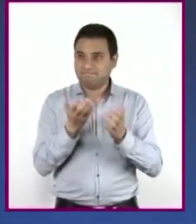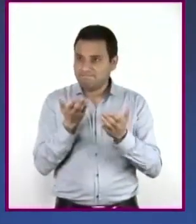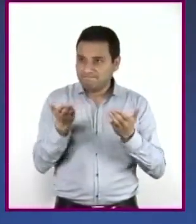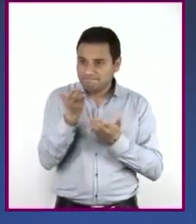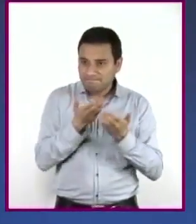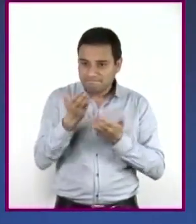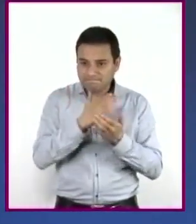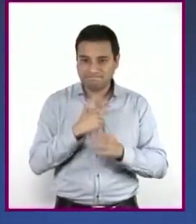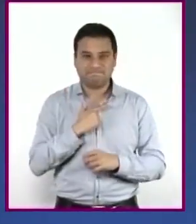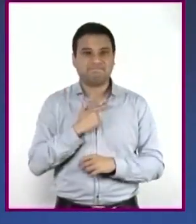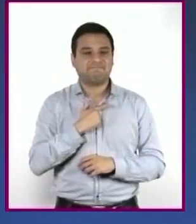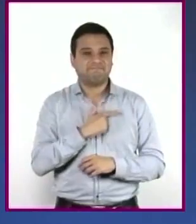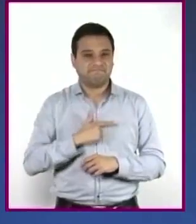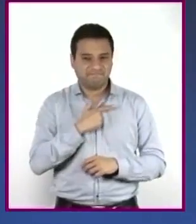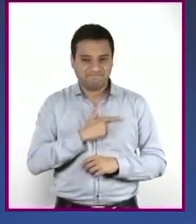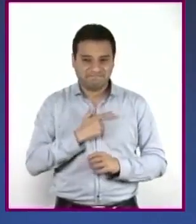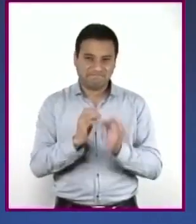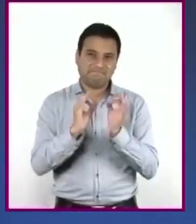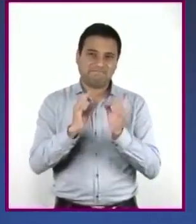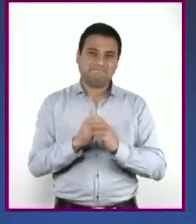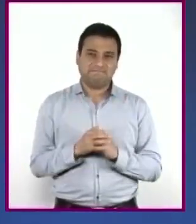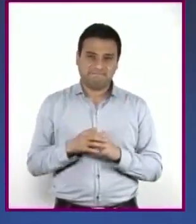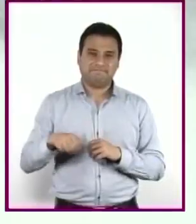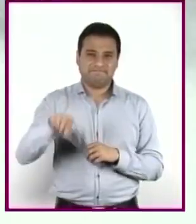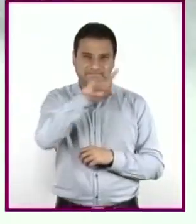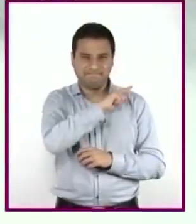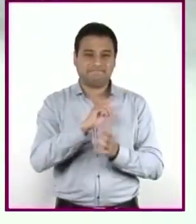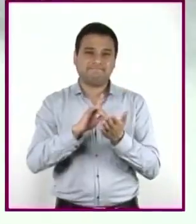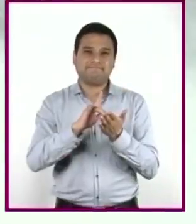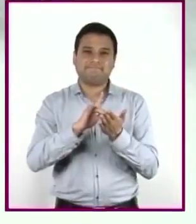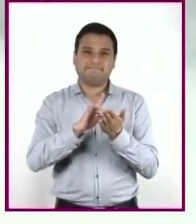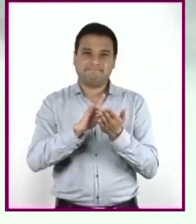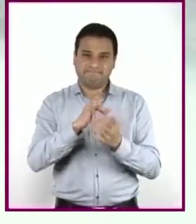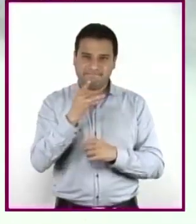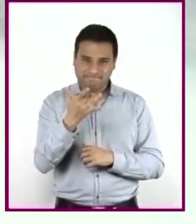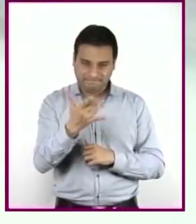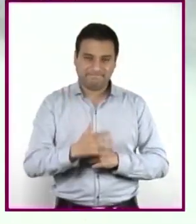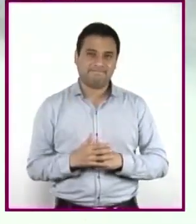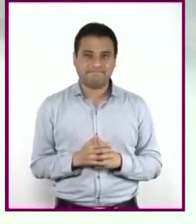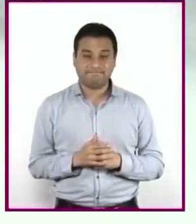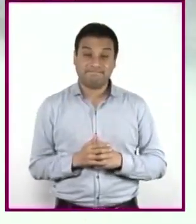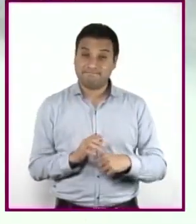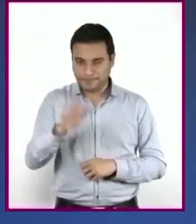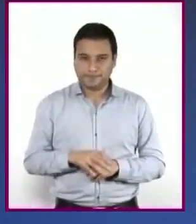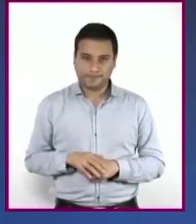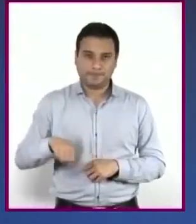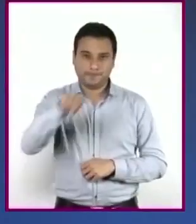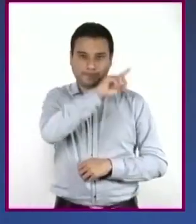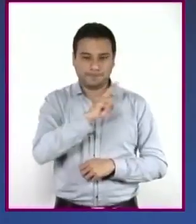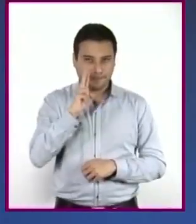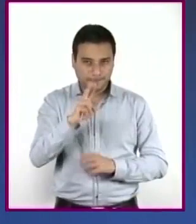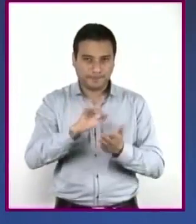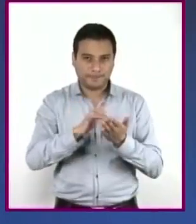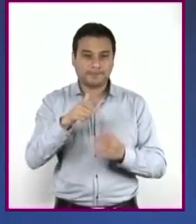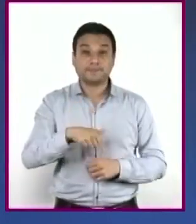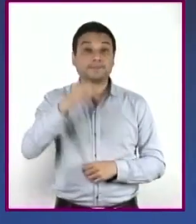con ustedes y con nuestros invitados, a quienes debo pedirles y agradecerles, pues ya se nos terminó el tiempo del programa. Esto